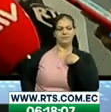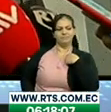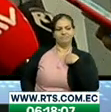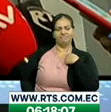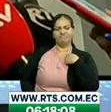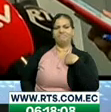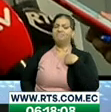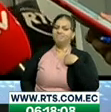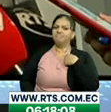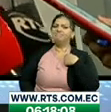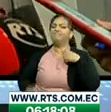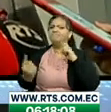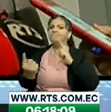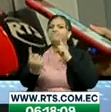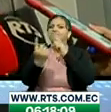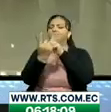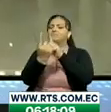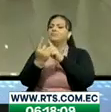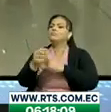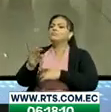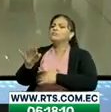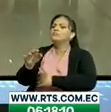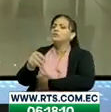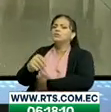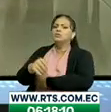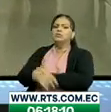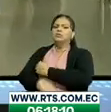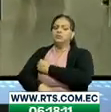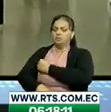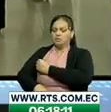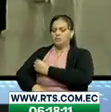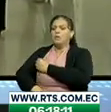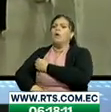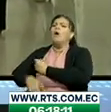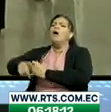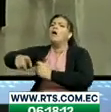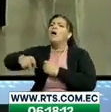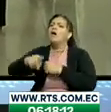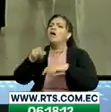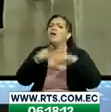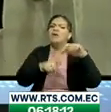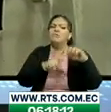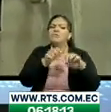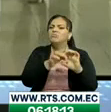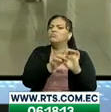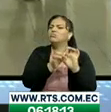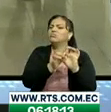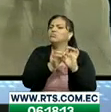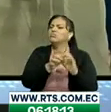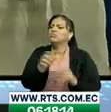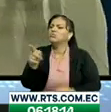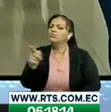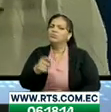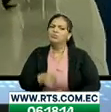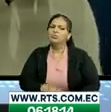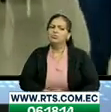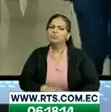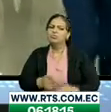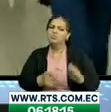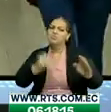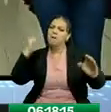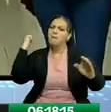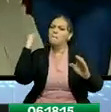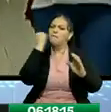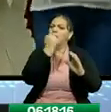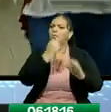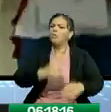dice, no, yo tranquilo, que yo voy a salir, Mayrita. Que ya, yo mismo salgo. No me arrepiento de nada. Sí, no se arrepentía. Qué bárbaro, ¿no? No se arrepentía,